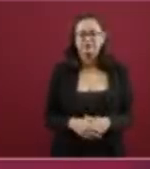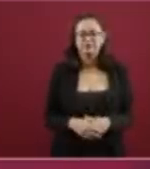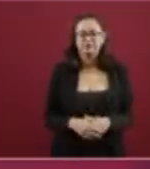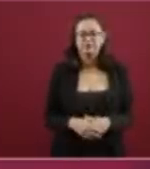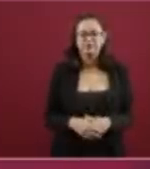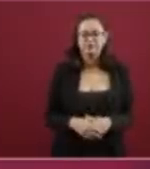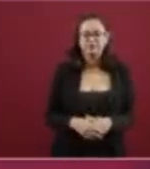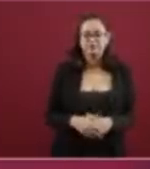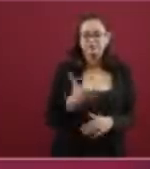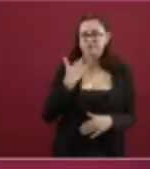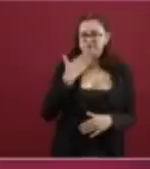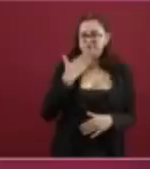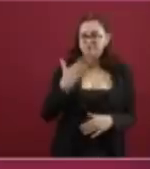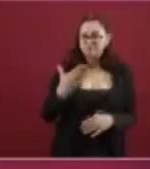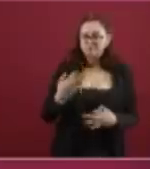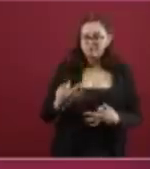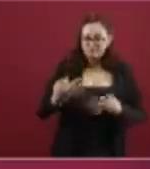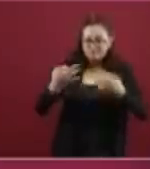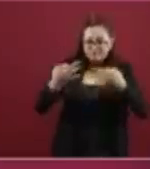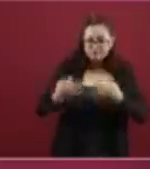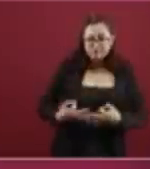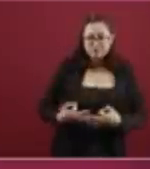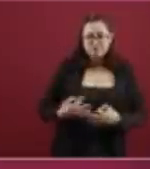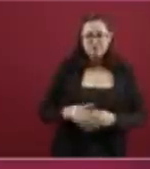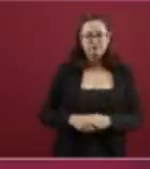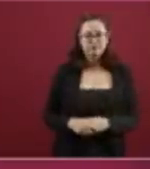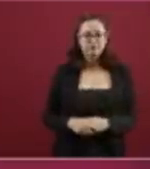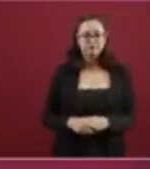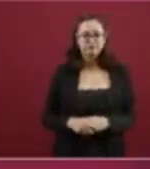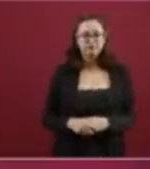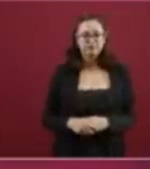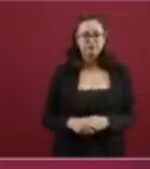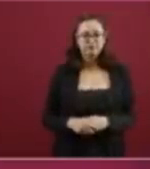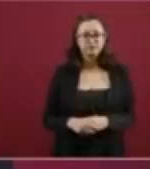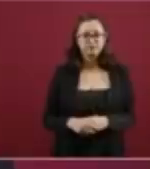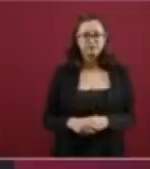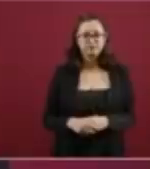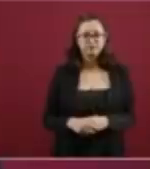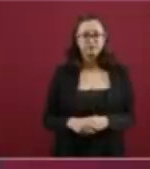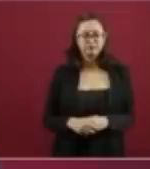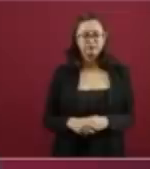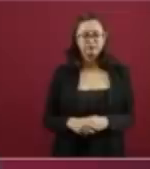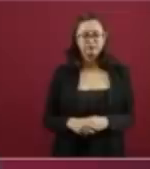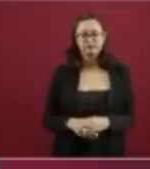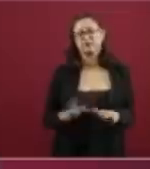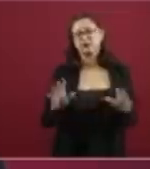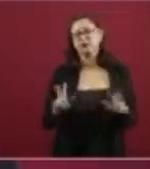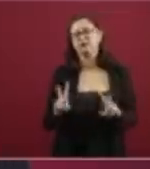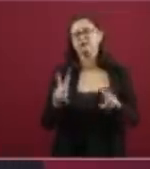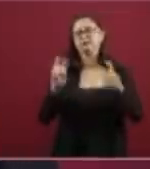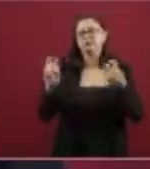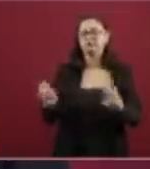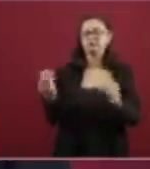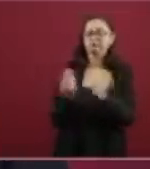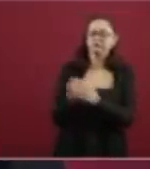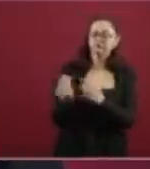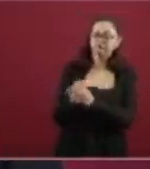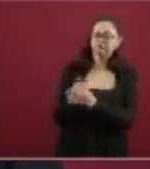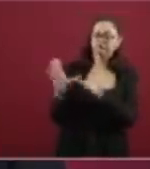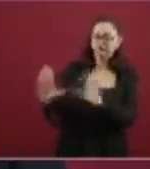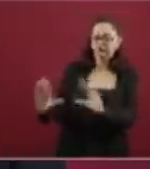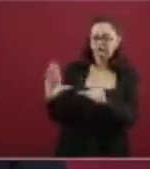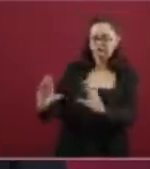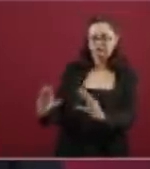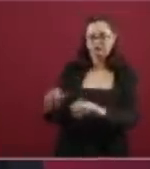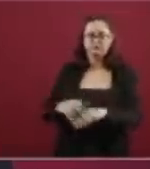en buenas manos. Lo otro, miren, por ejemplo, lo de la capacitación que